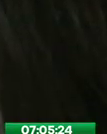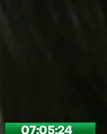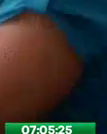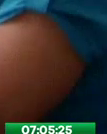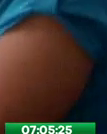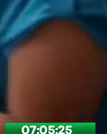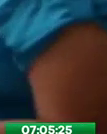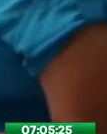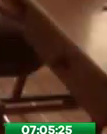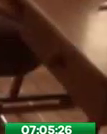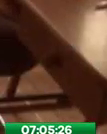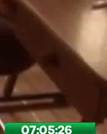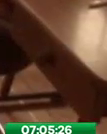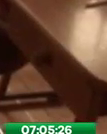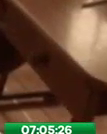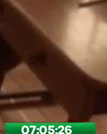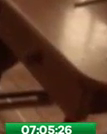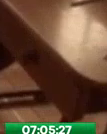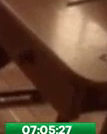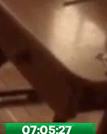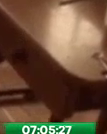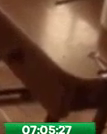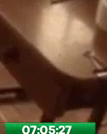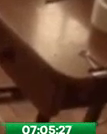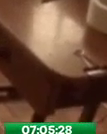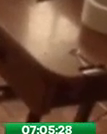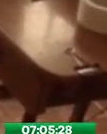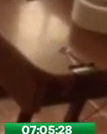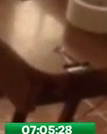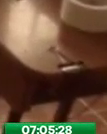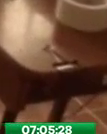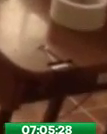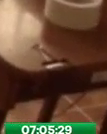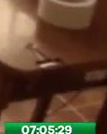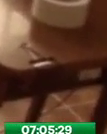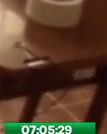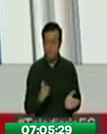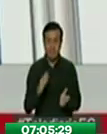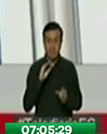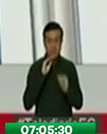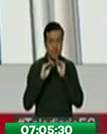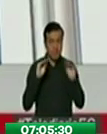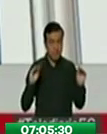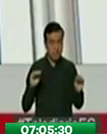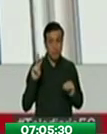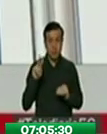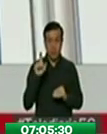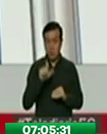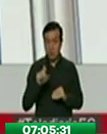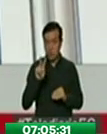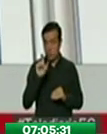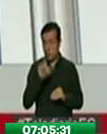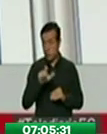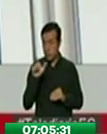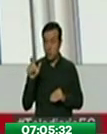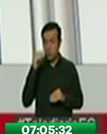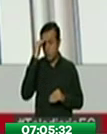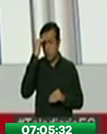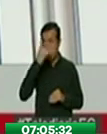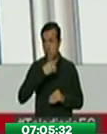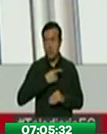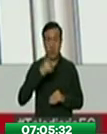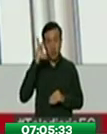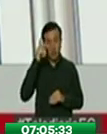el momento está suspendido. COVID-19 que también llegó a la función judicial. Dos de ellos han